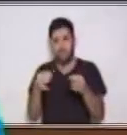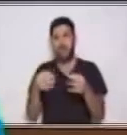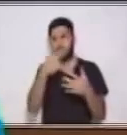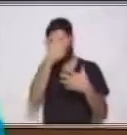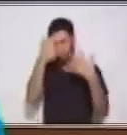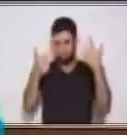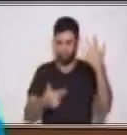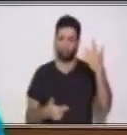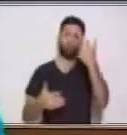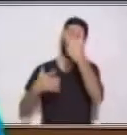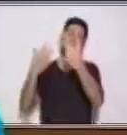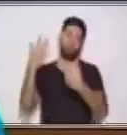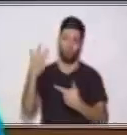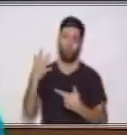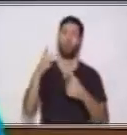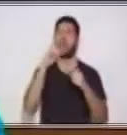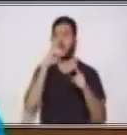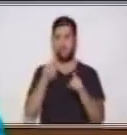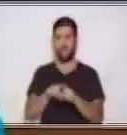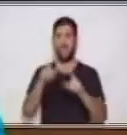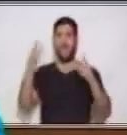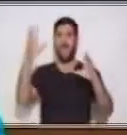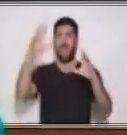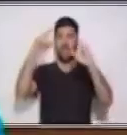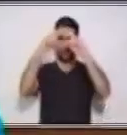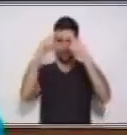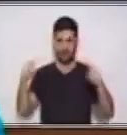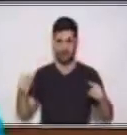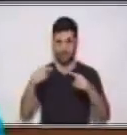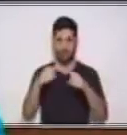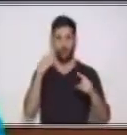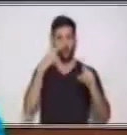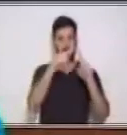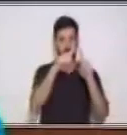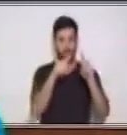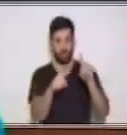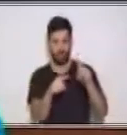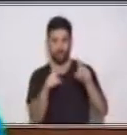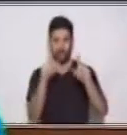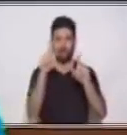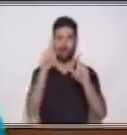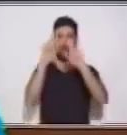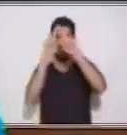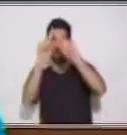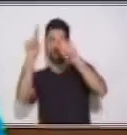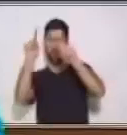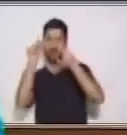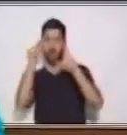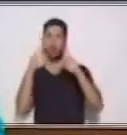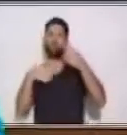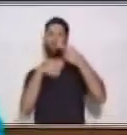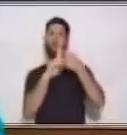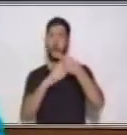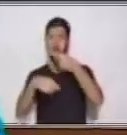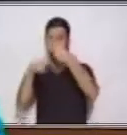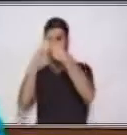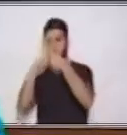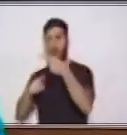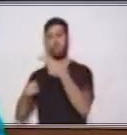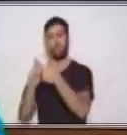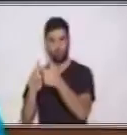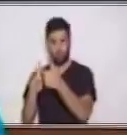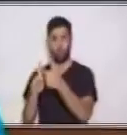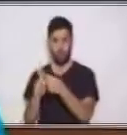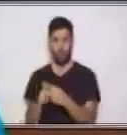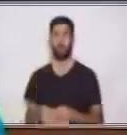las sumas internas de sus ángulos. Muy importante que tú puedas reconocer esta información